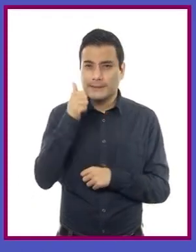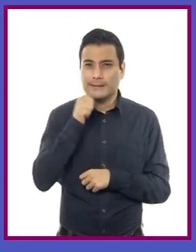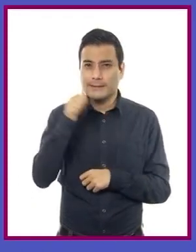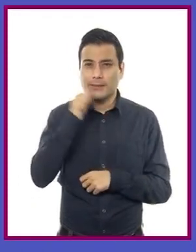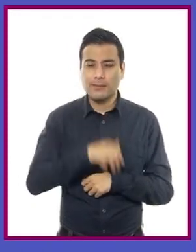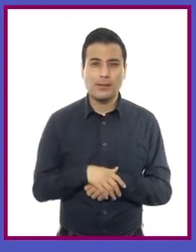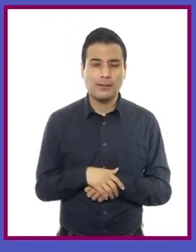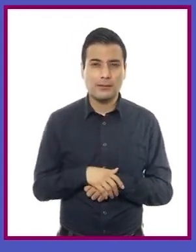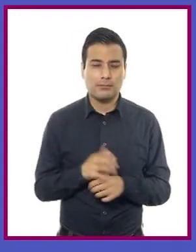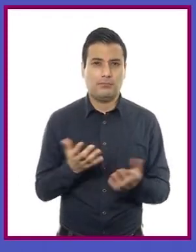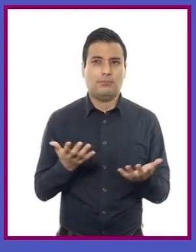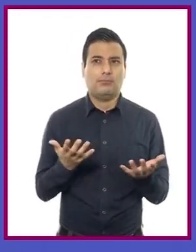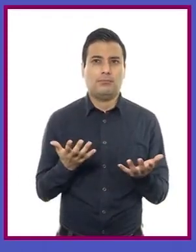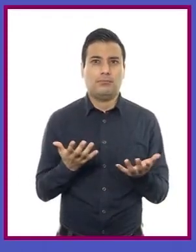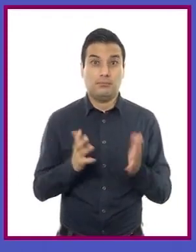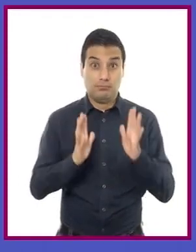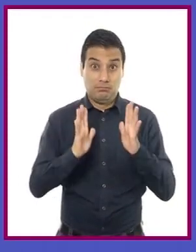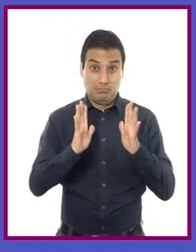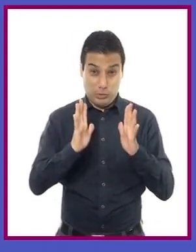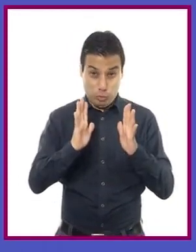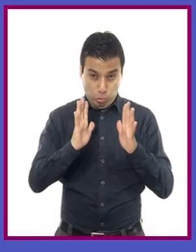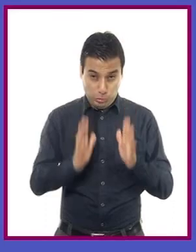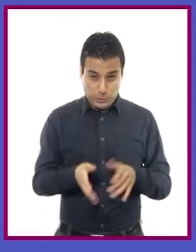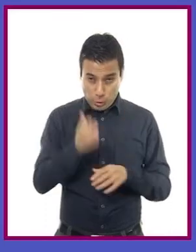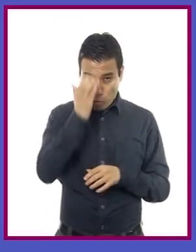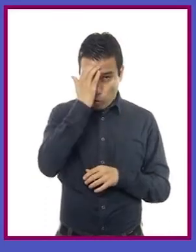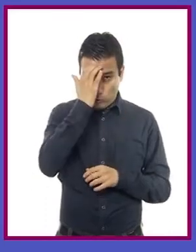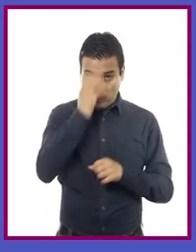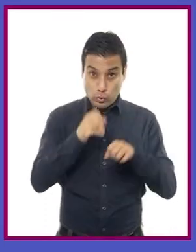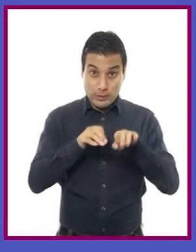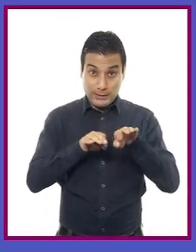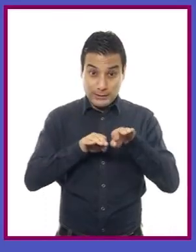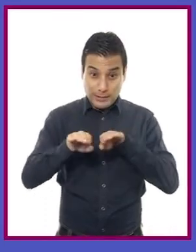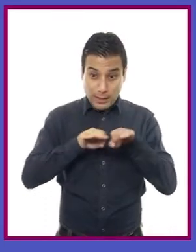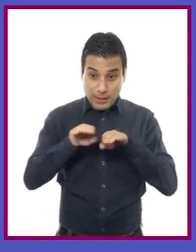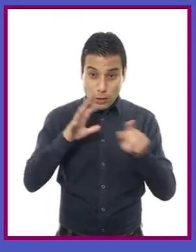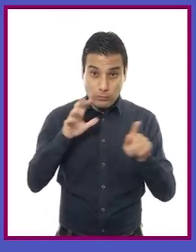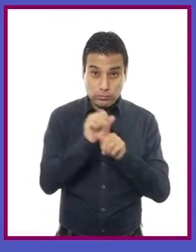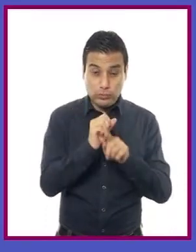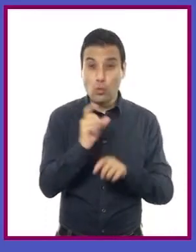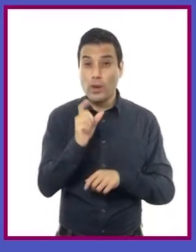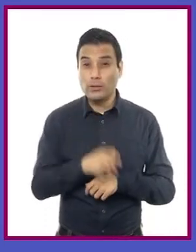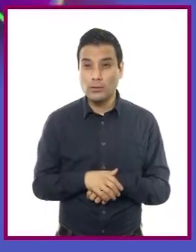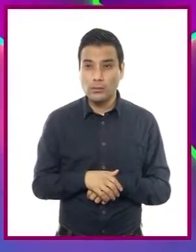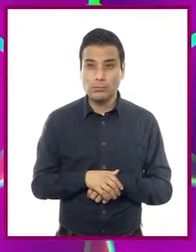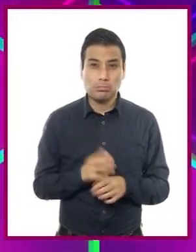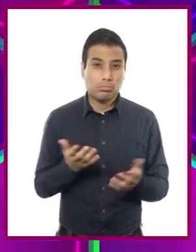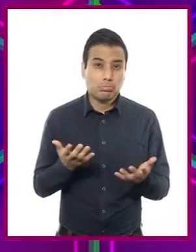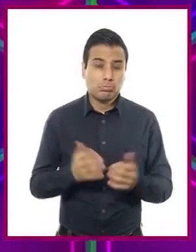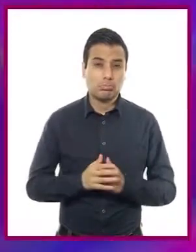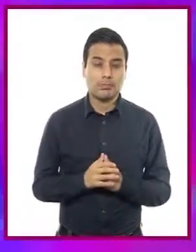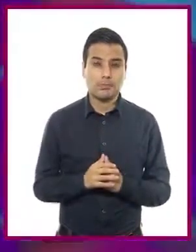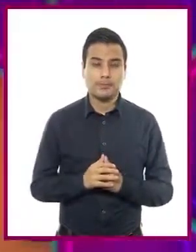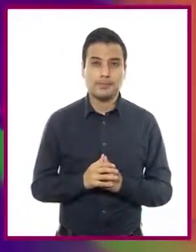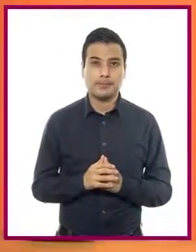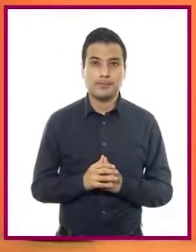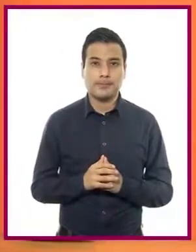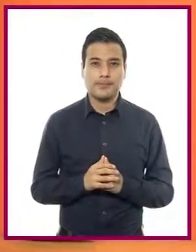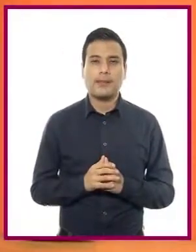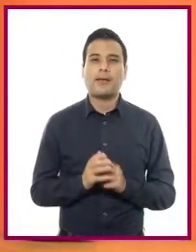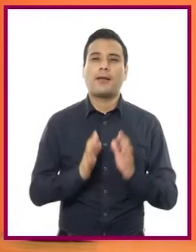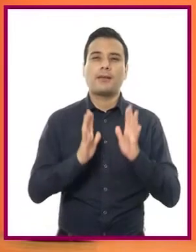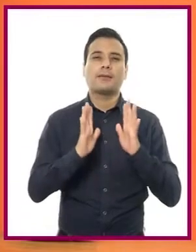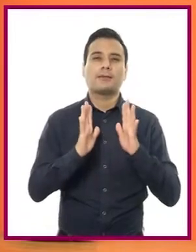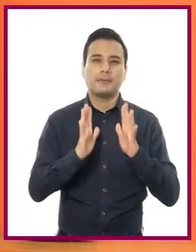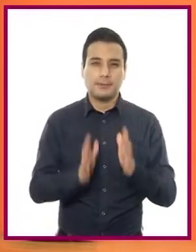cuándo hemos cumplido con nuestra misión. Ni siquiera estamos seguros de tener una misión. Puedo imaginar perfectamente